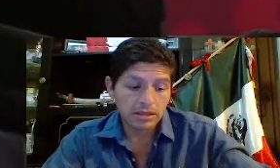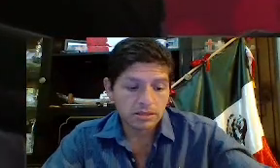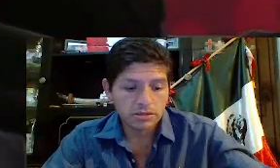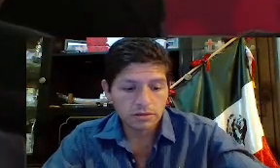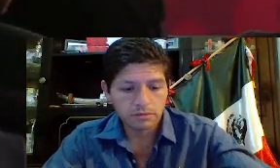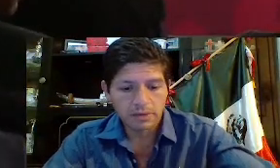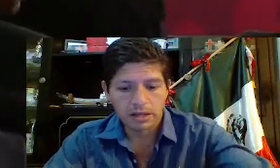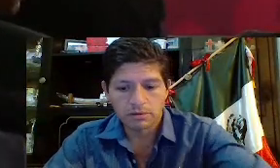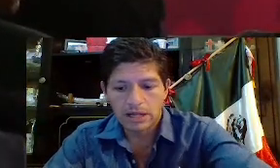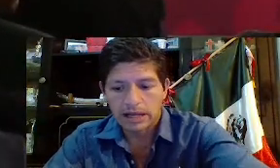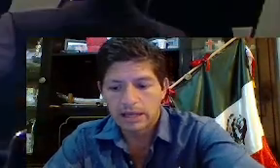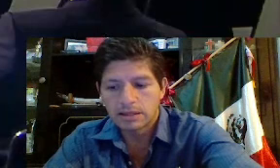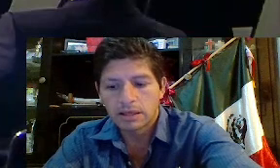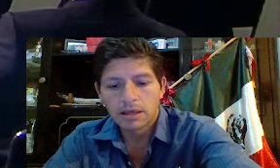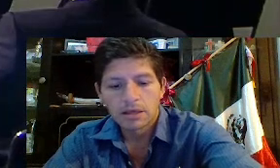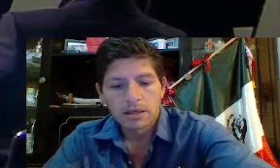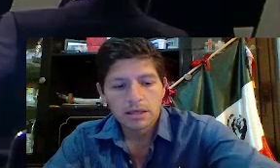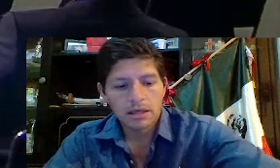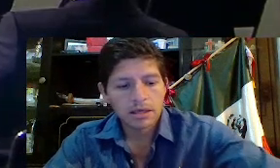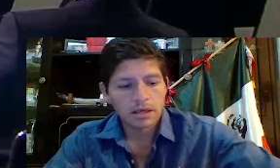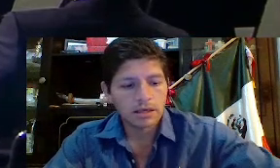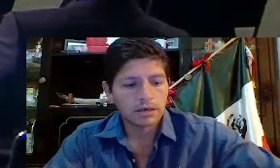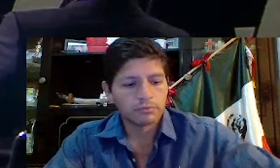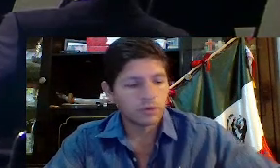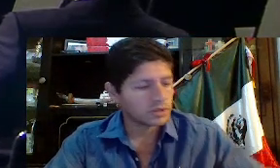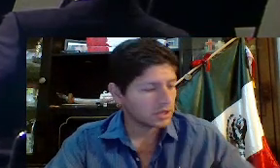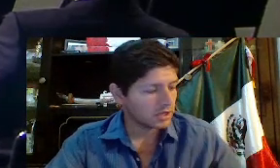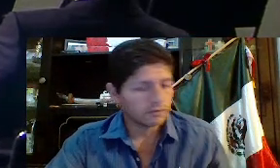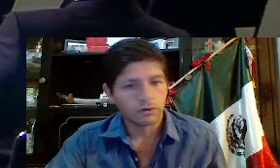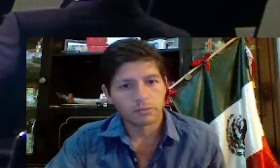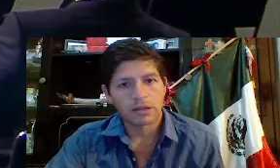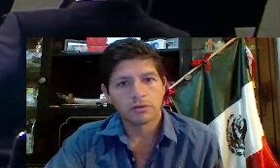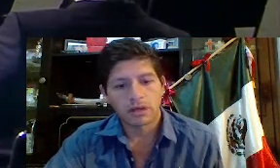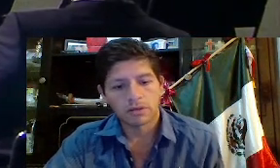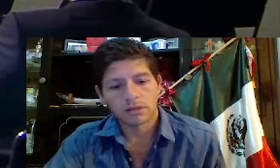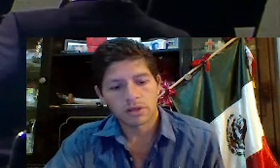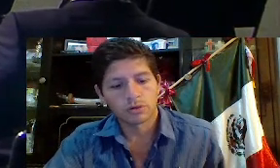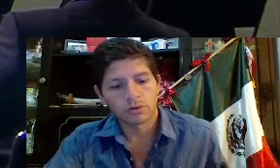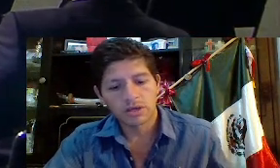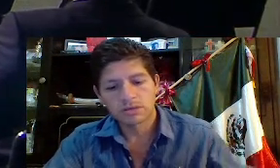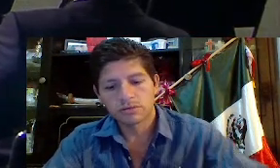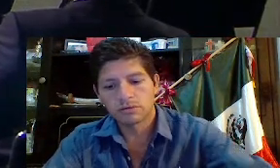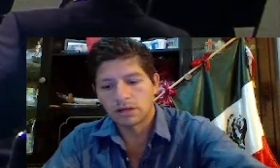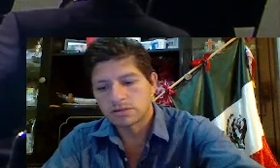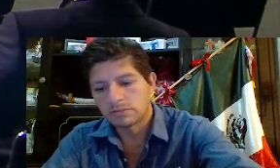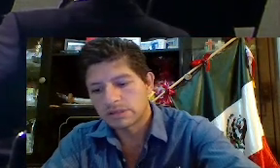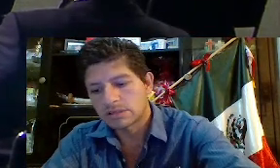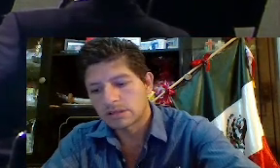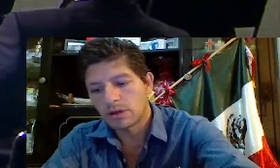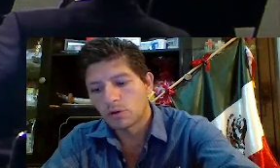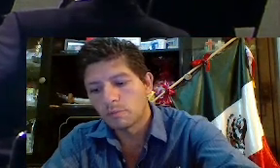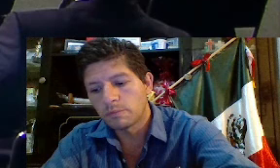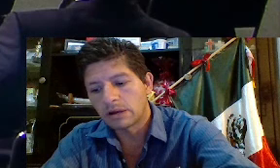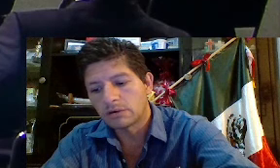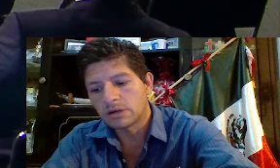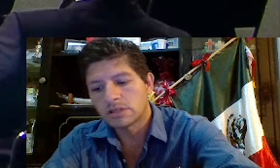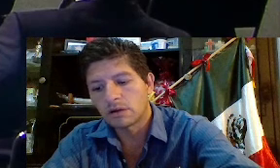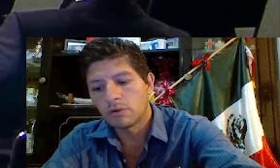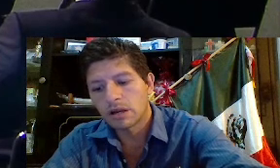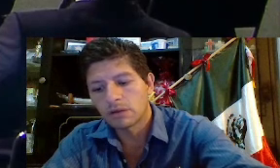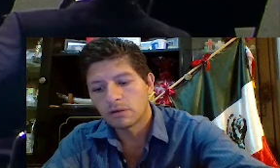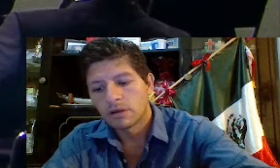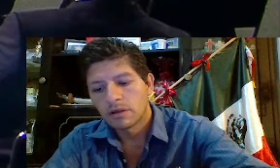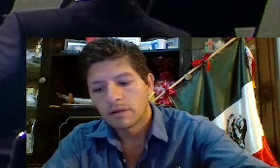esta mantención para toda la gente y poder seguir informando y ayudando a todo esto, que las empresas también cumplan con